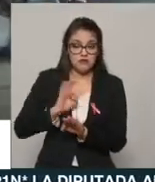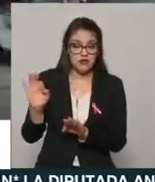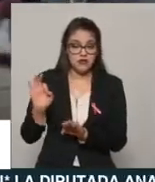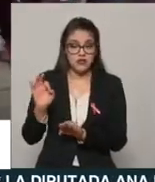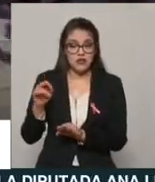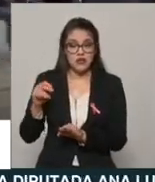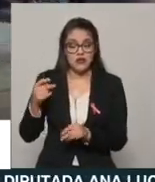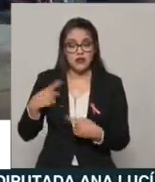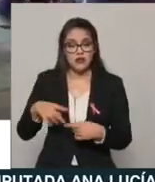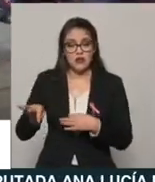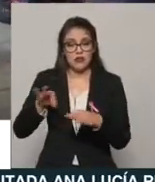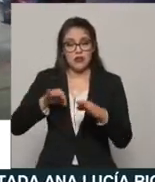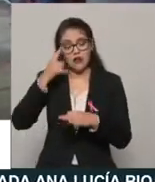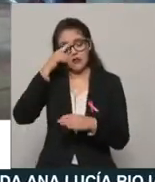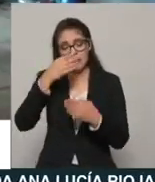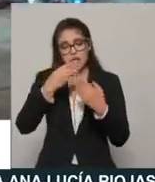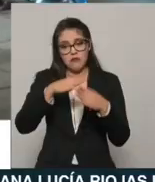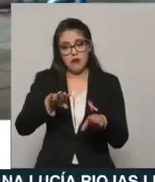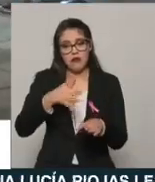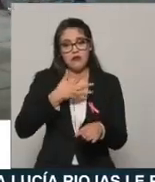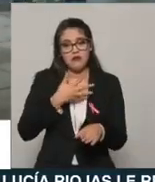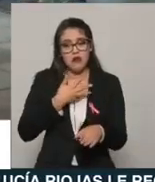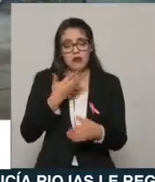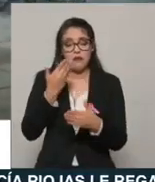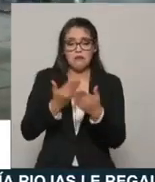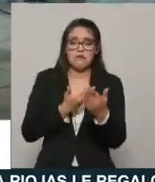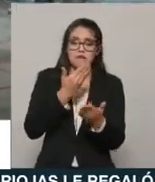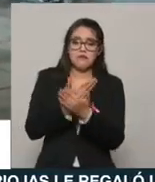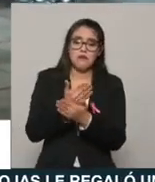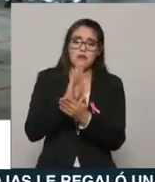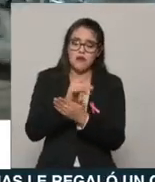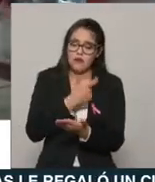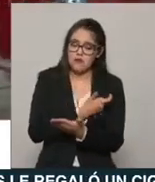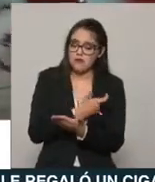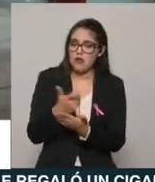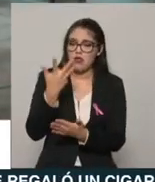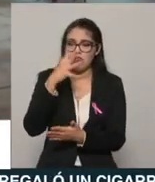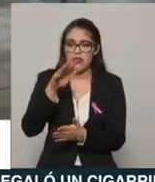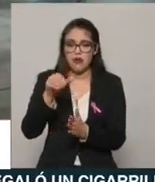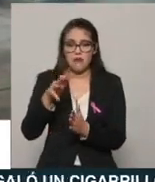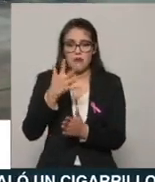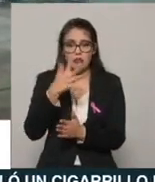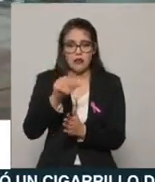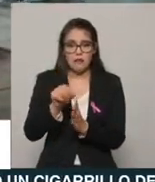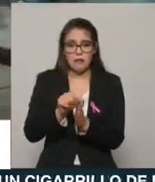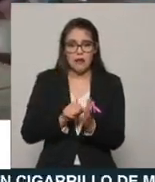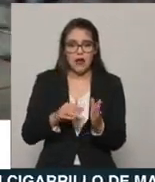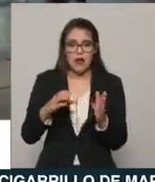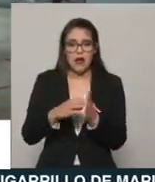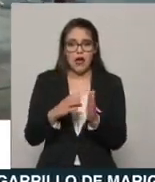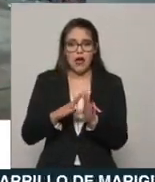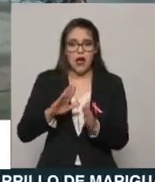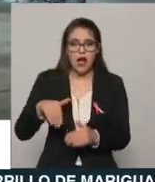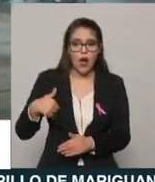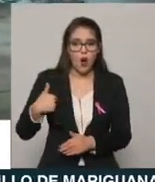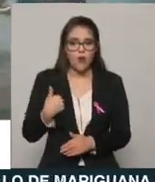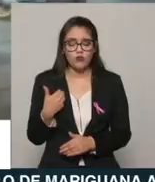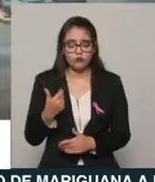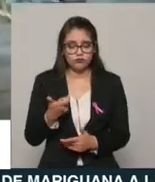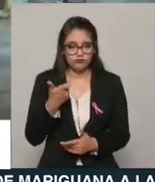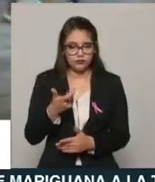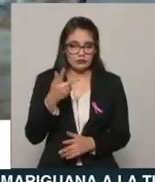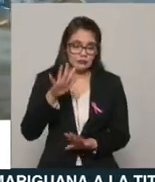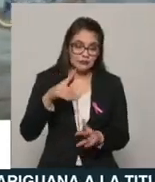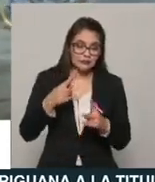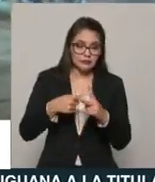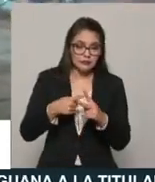trabajadores de la Comisión Nacional Bancaria están solicitando el pago de 10 meses de la caja de ahorro. Esto es parte de lo que está ocurriendo en